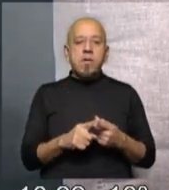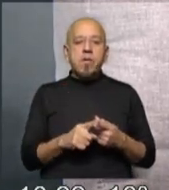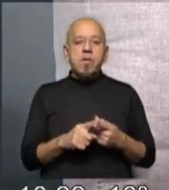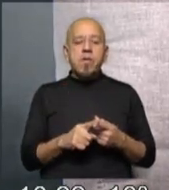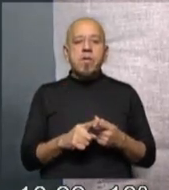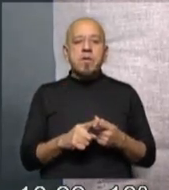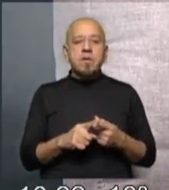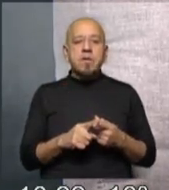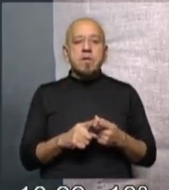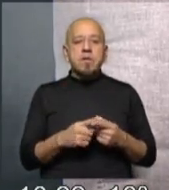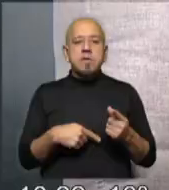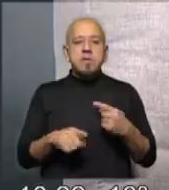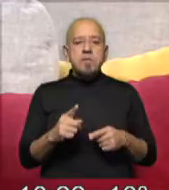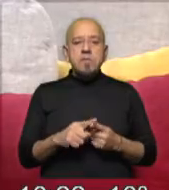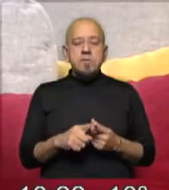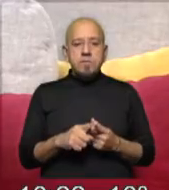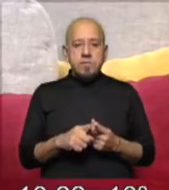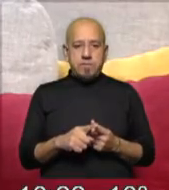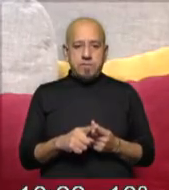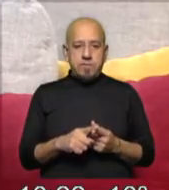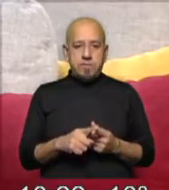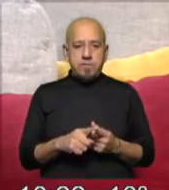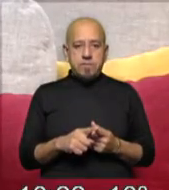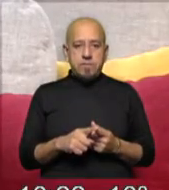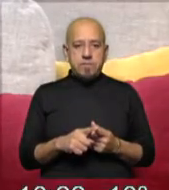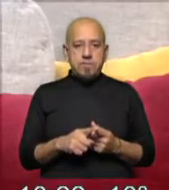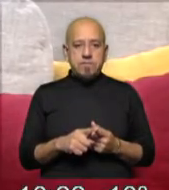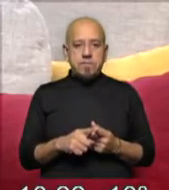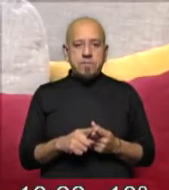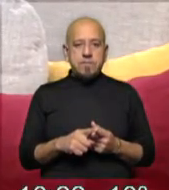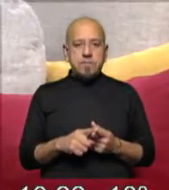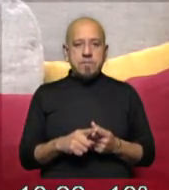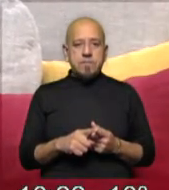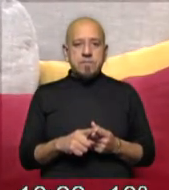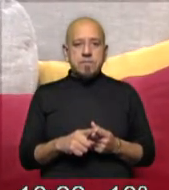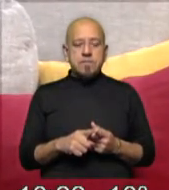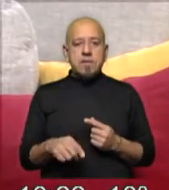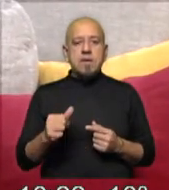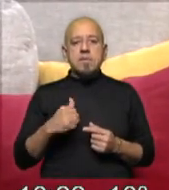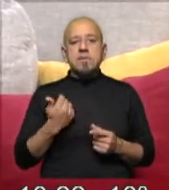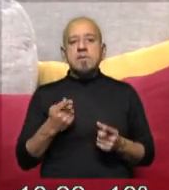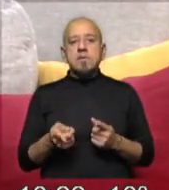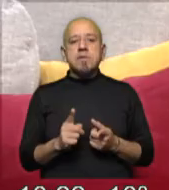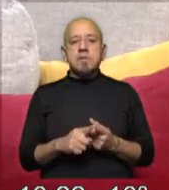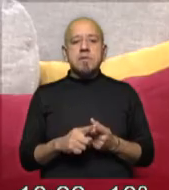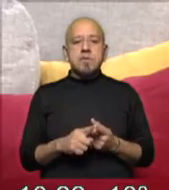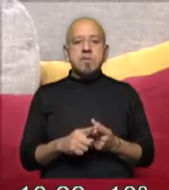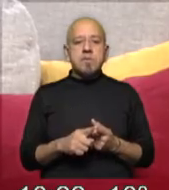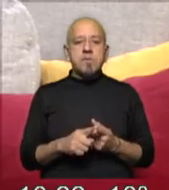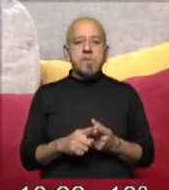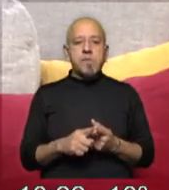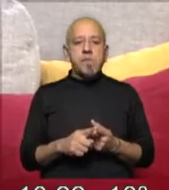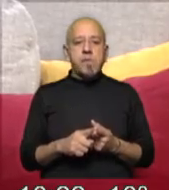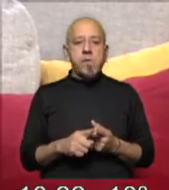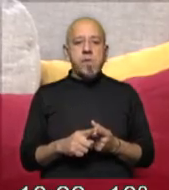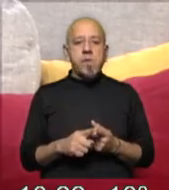me quedé muy contenta con esa recomendación. Es eso, simplemente. Pasarla decirlo en las redes. Más, en el mundo, ¿viste? Es ajena a toda